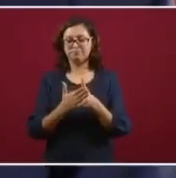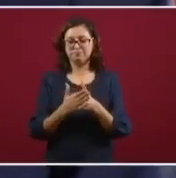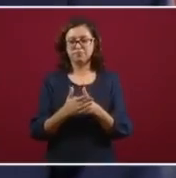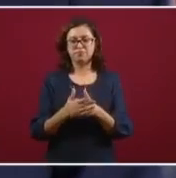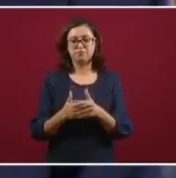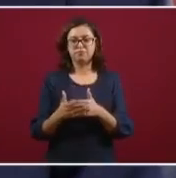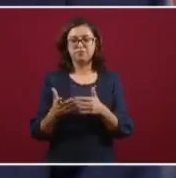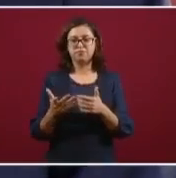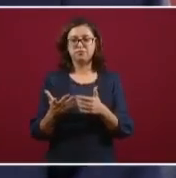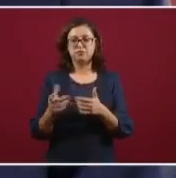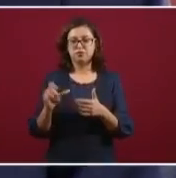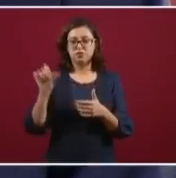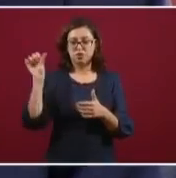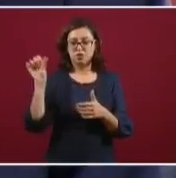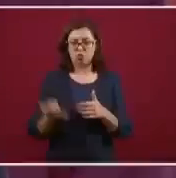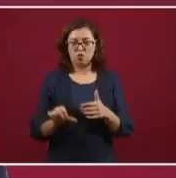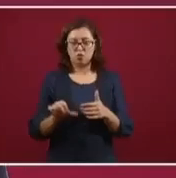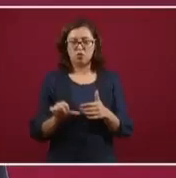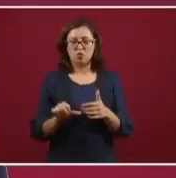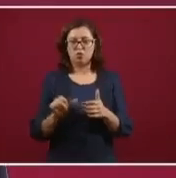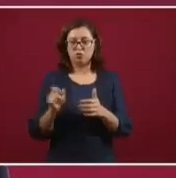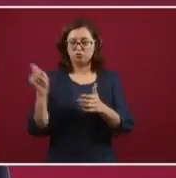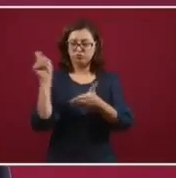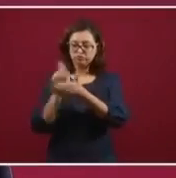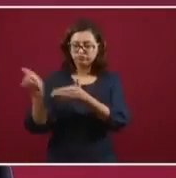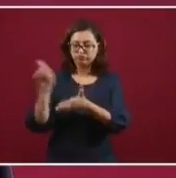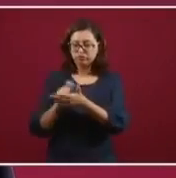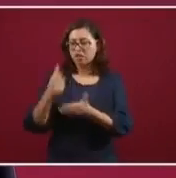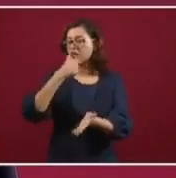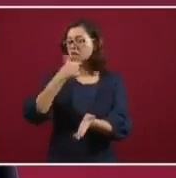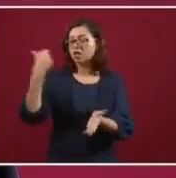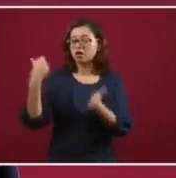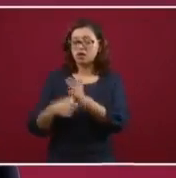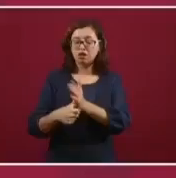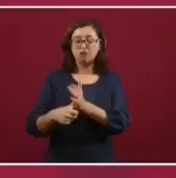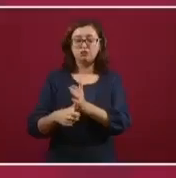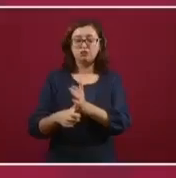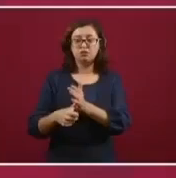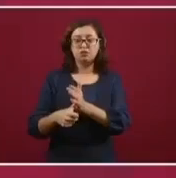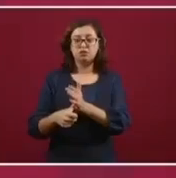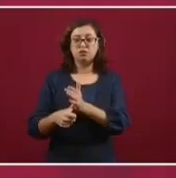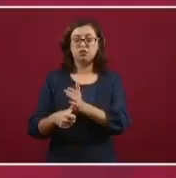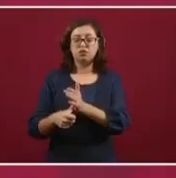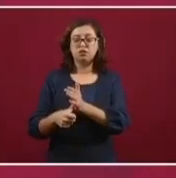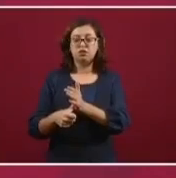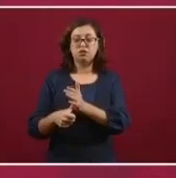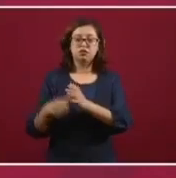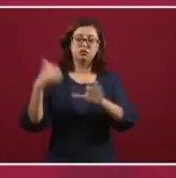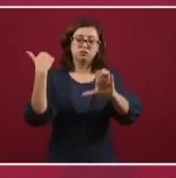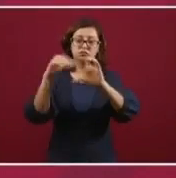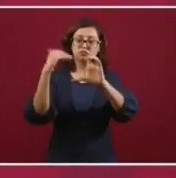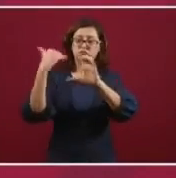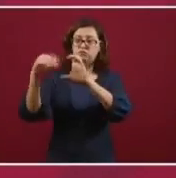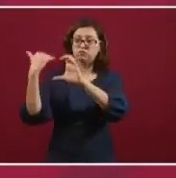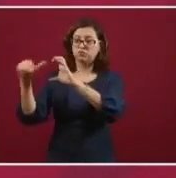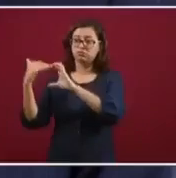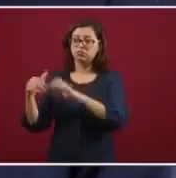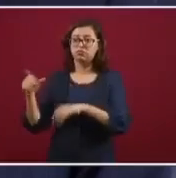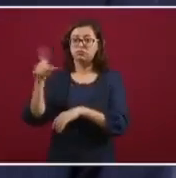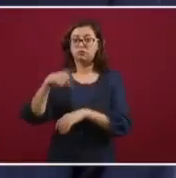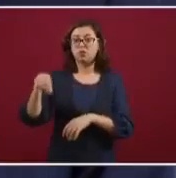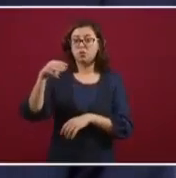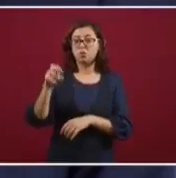dos, tres párrafos hoy para decirle a los militantes